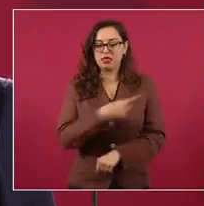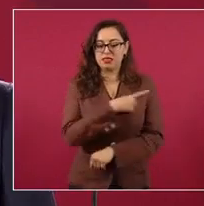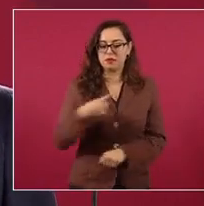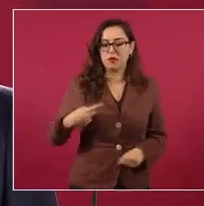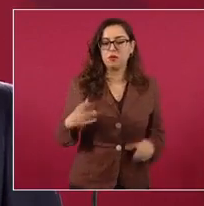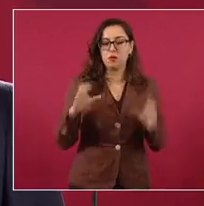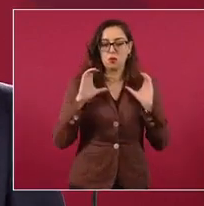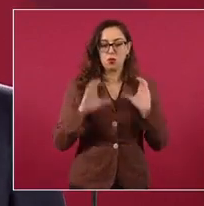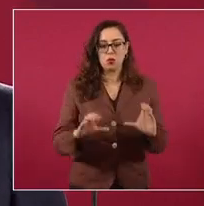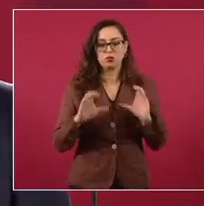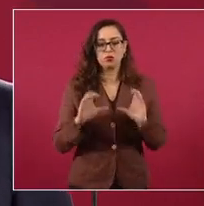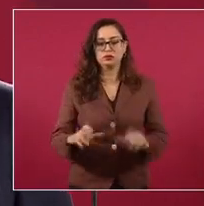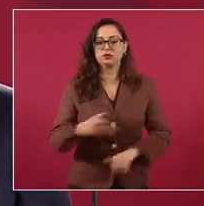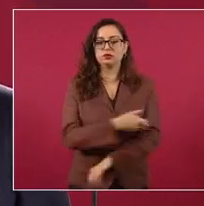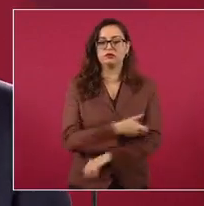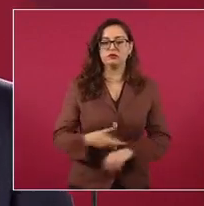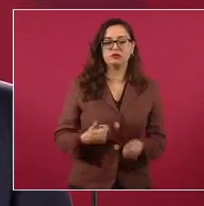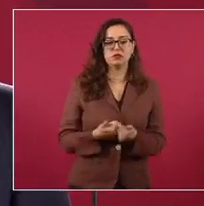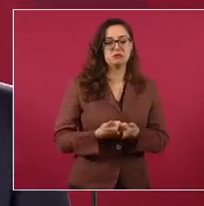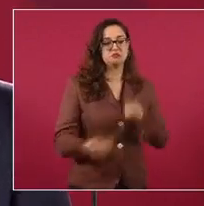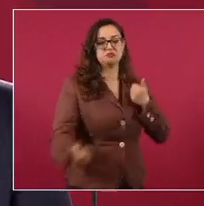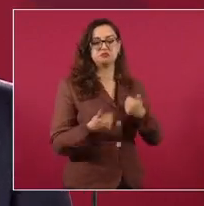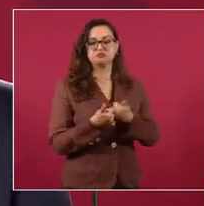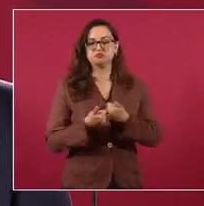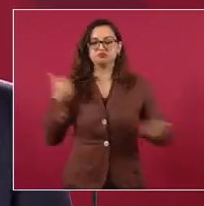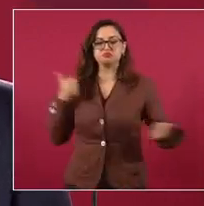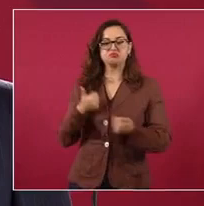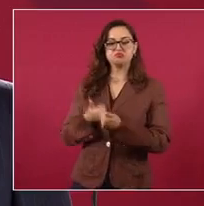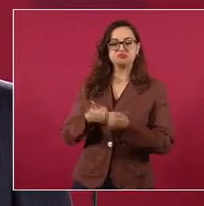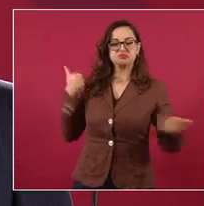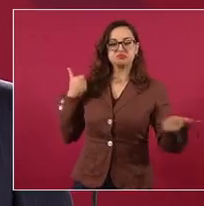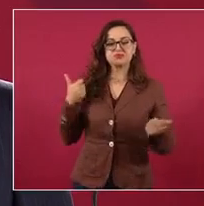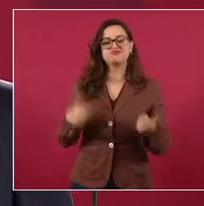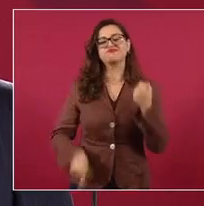cuidar que no haya desintegración familiar,